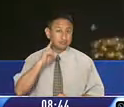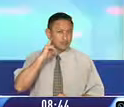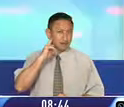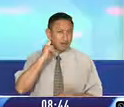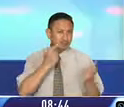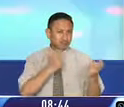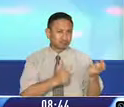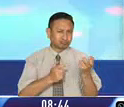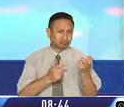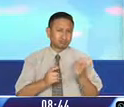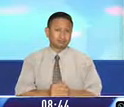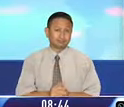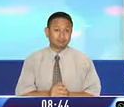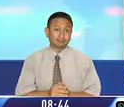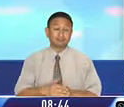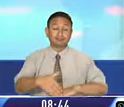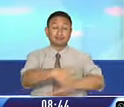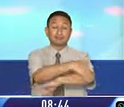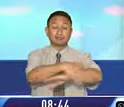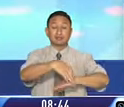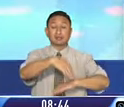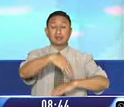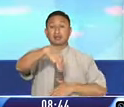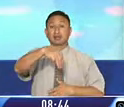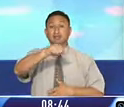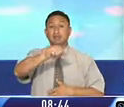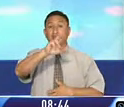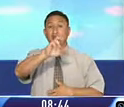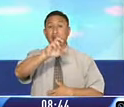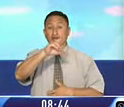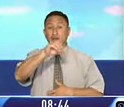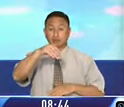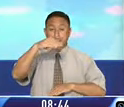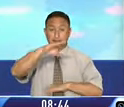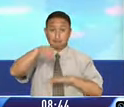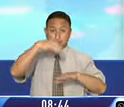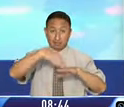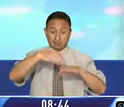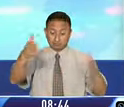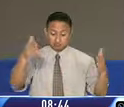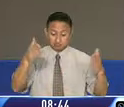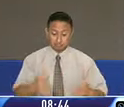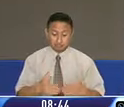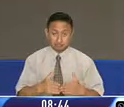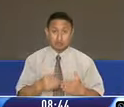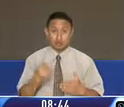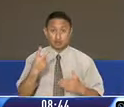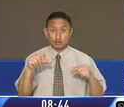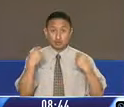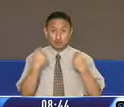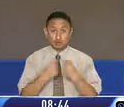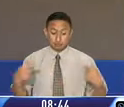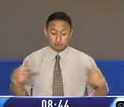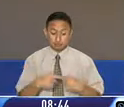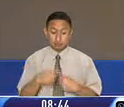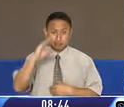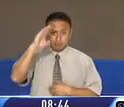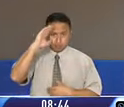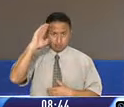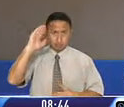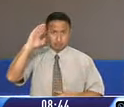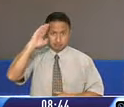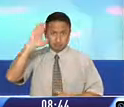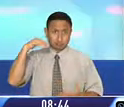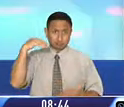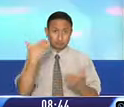La esquina de las calles Malecón y Manabí fue el campo de batalla entre dos grupos delictivos. Al llamado de emergencia llegaron policías que patrullaban por